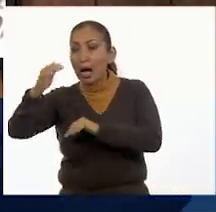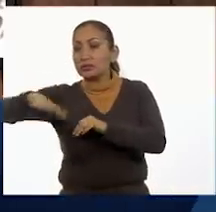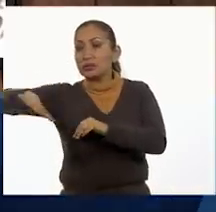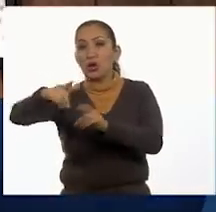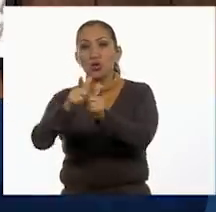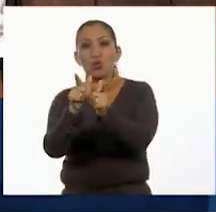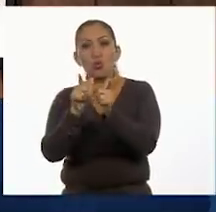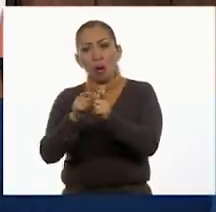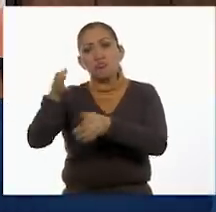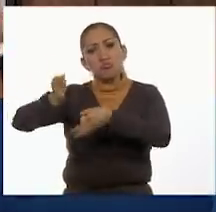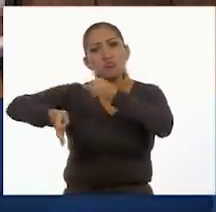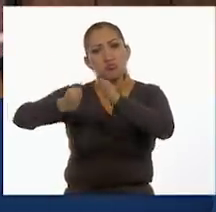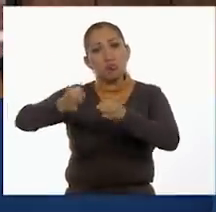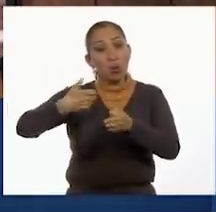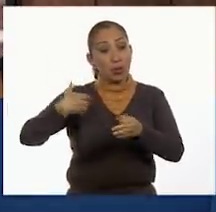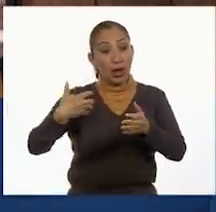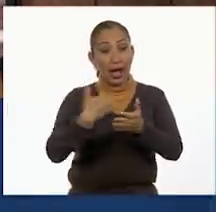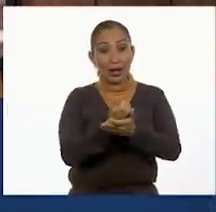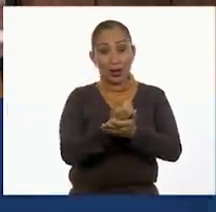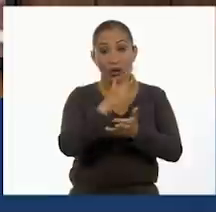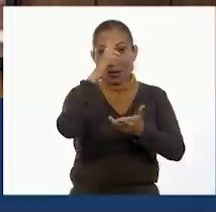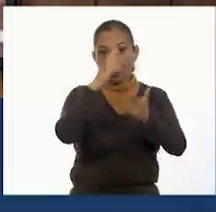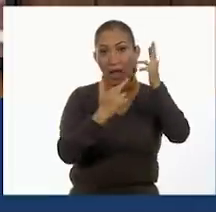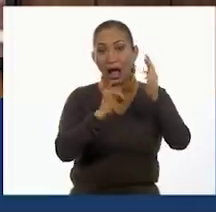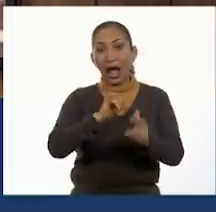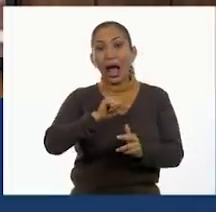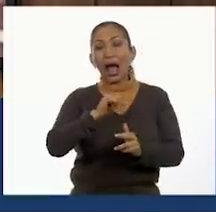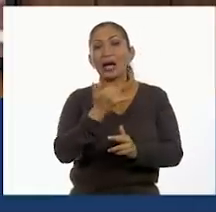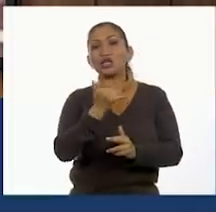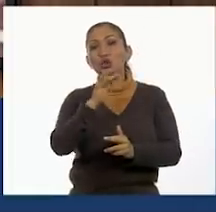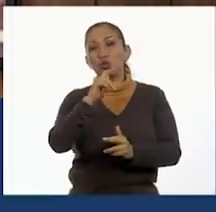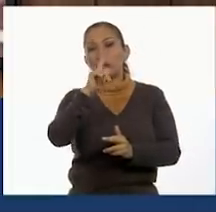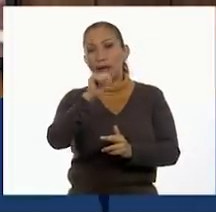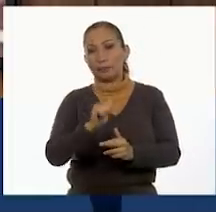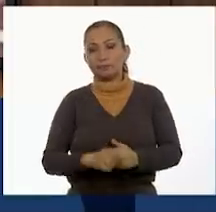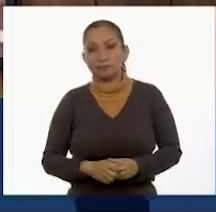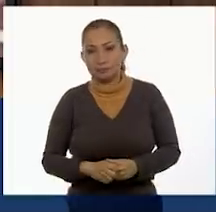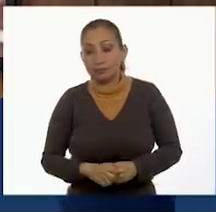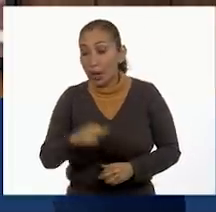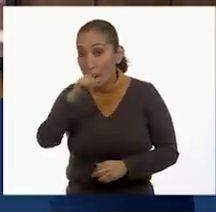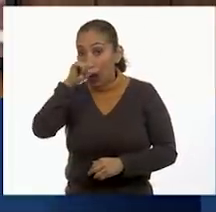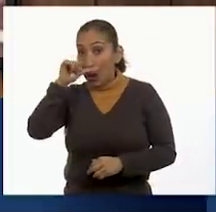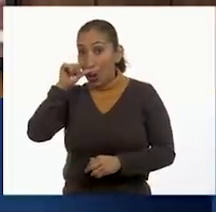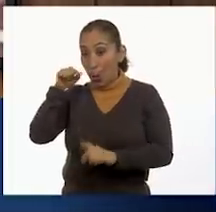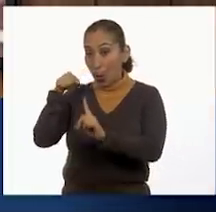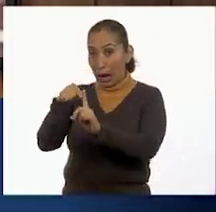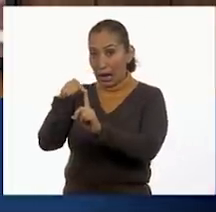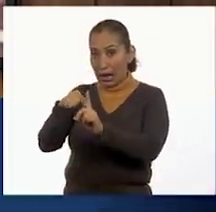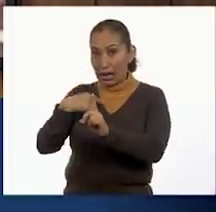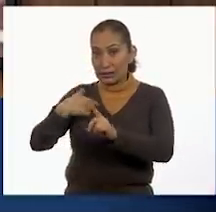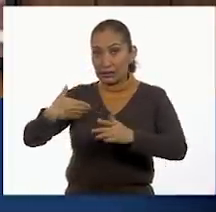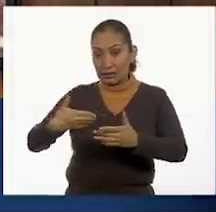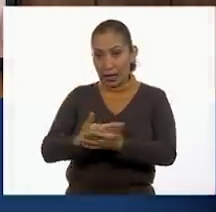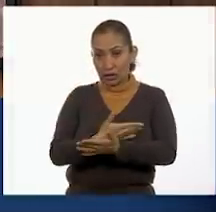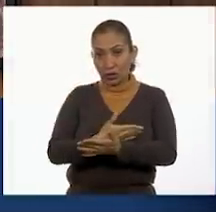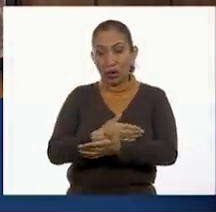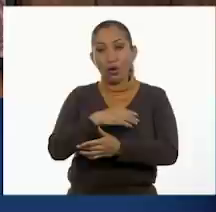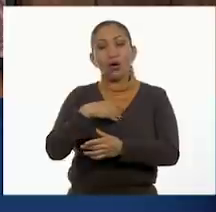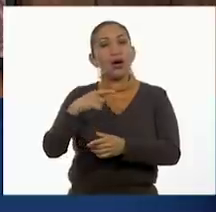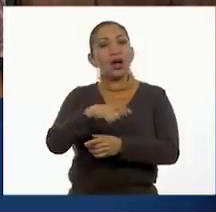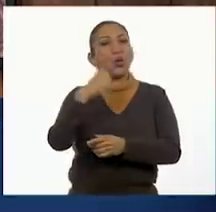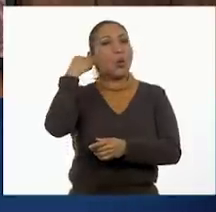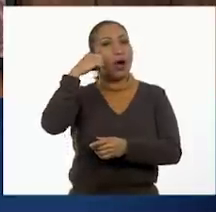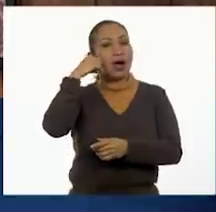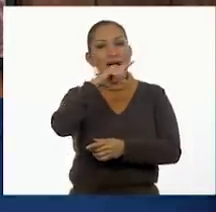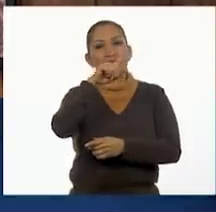el grupo liberal desde el triunfo de la Revolución de Ayutla. Benito Juárez era de origen zapoteca, pues